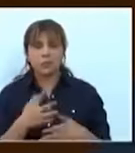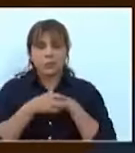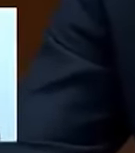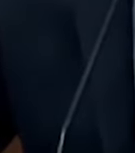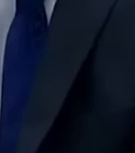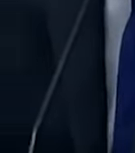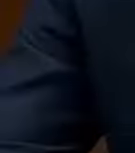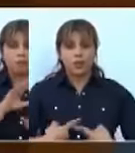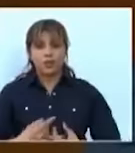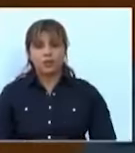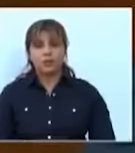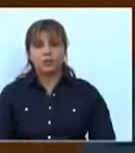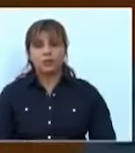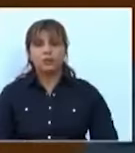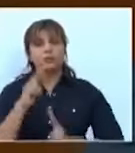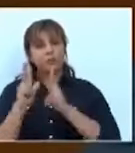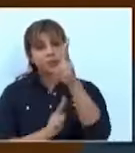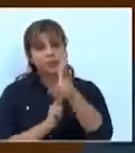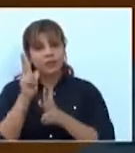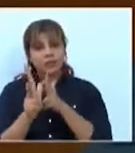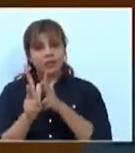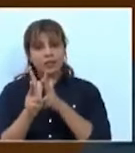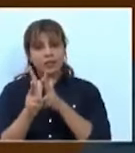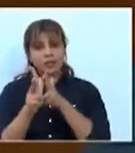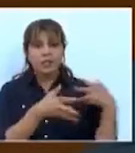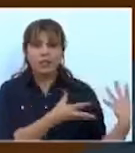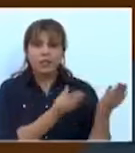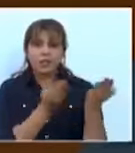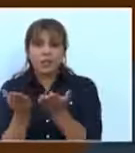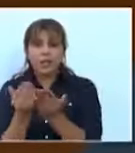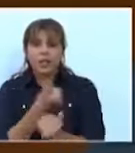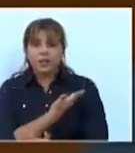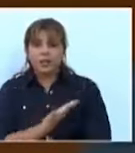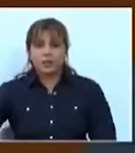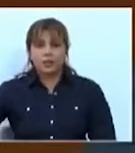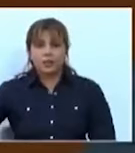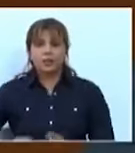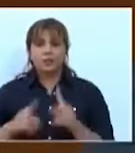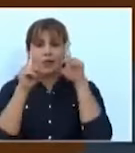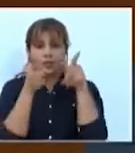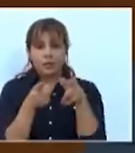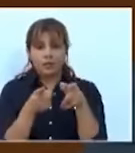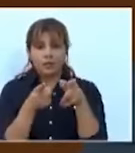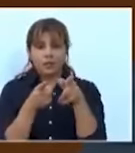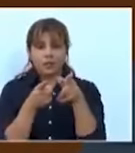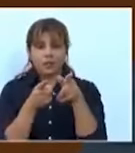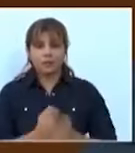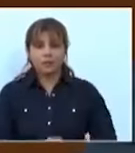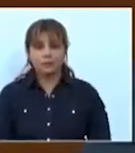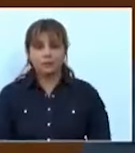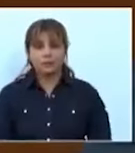amigo enemigo. Decía que hay que aportar a la gobernabilidad, pero también y a la